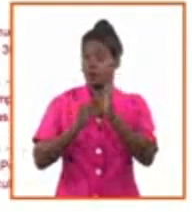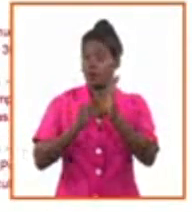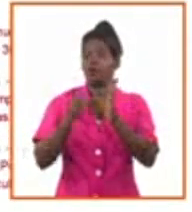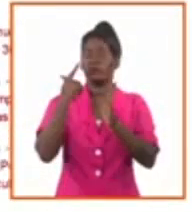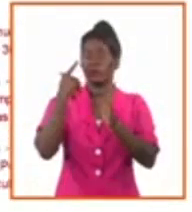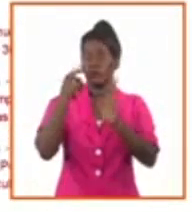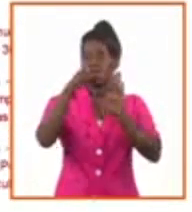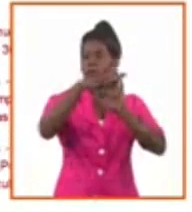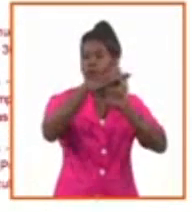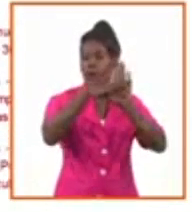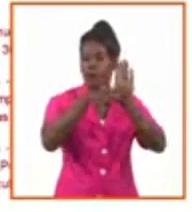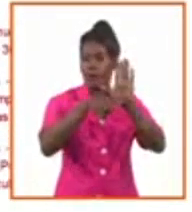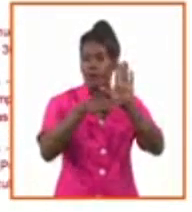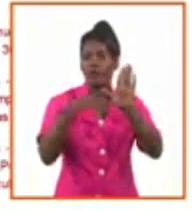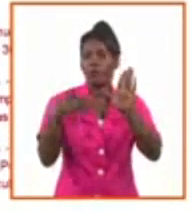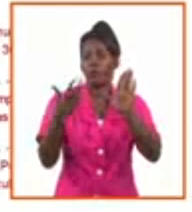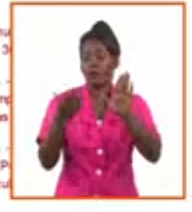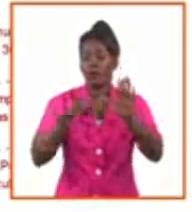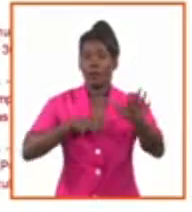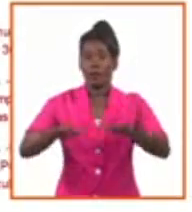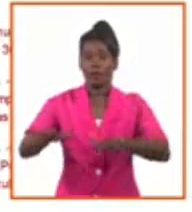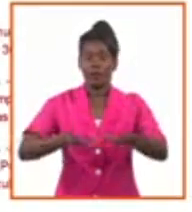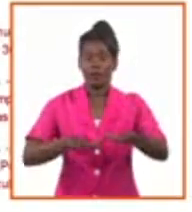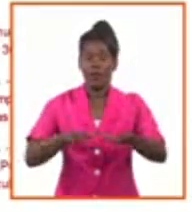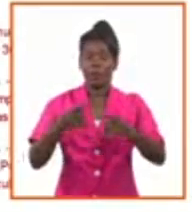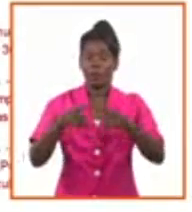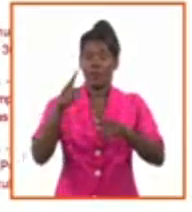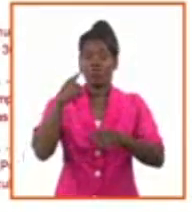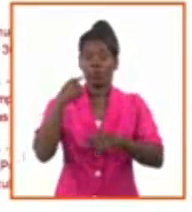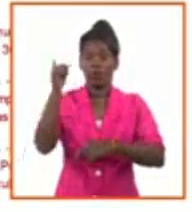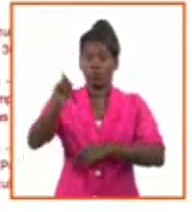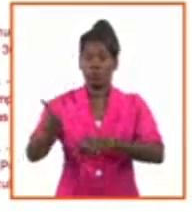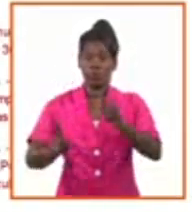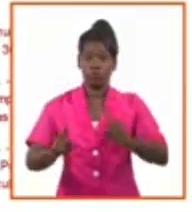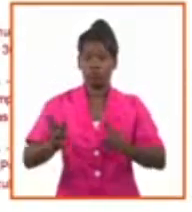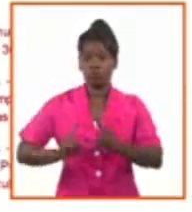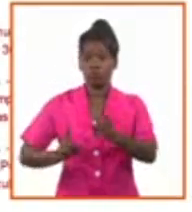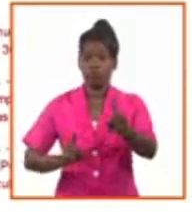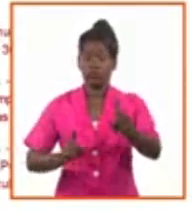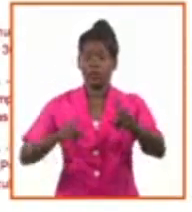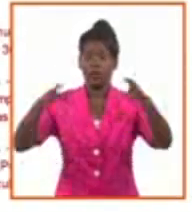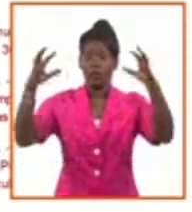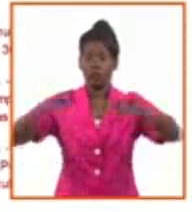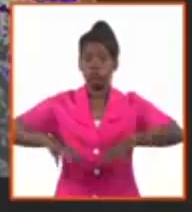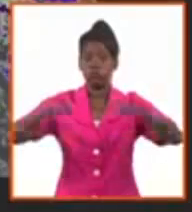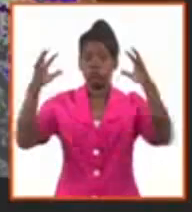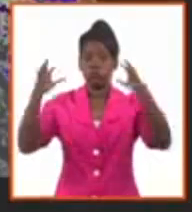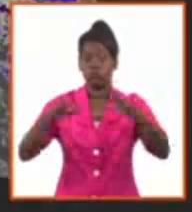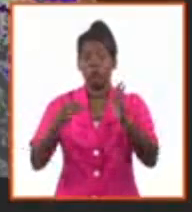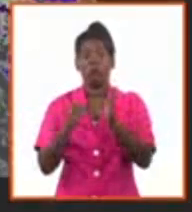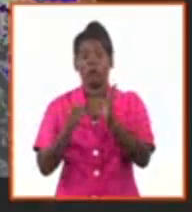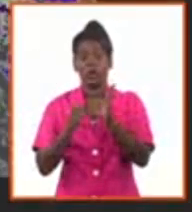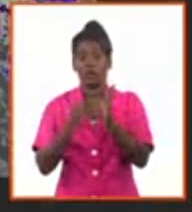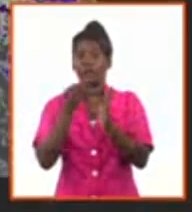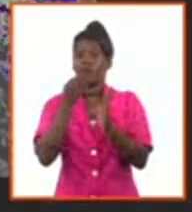se incrementará la actividad de chubascos, lluvias y algunas tormentas eléctricas en el occidente y centro del país, las que serán